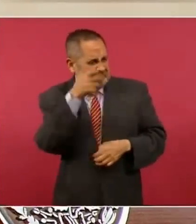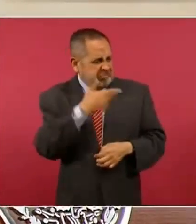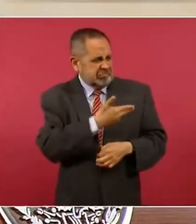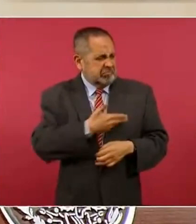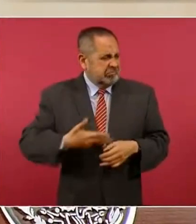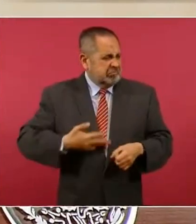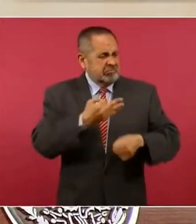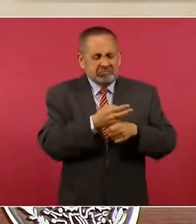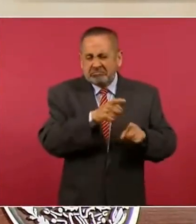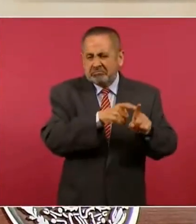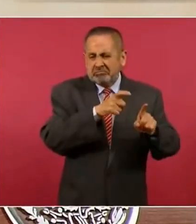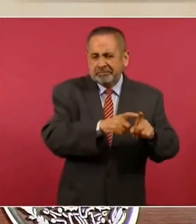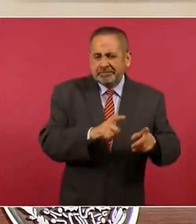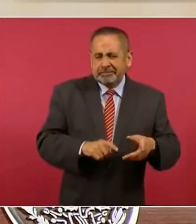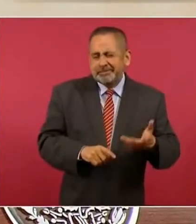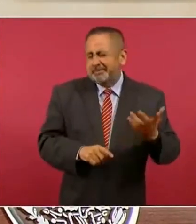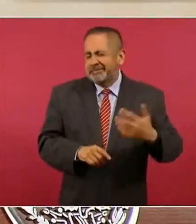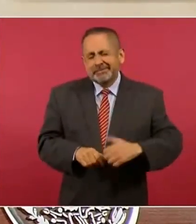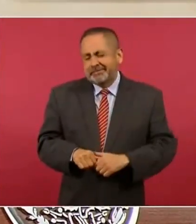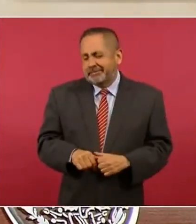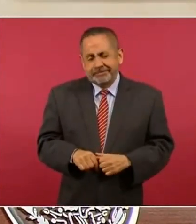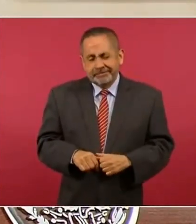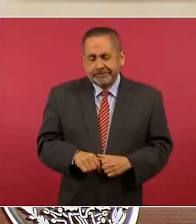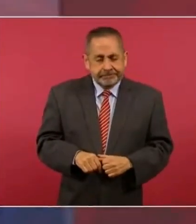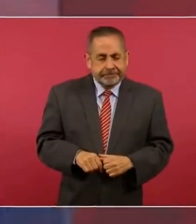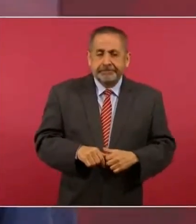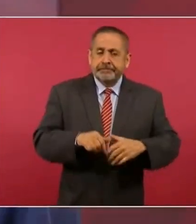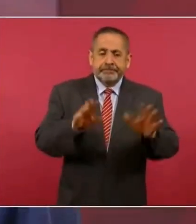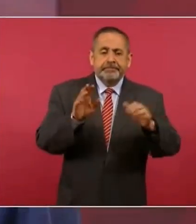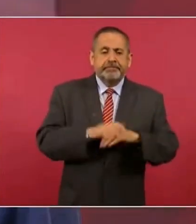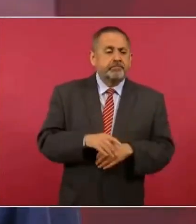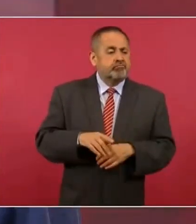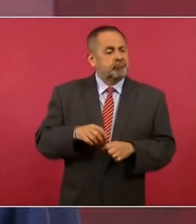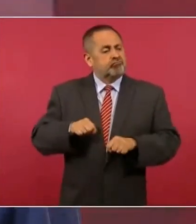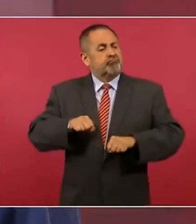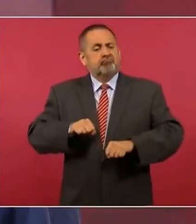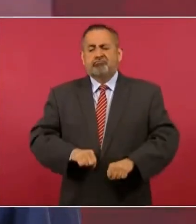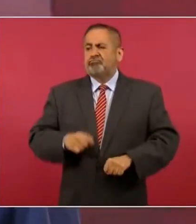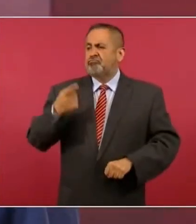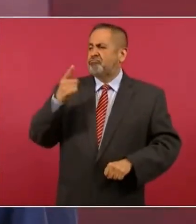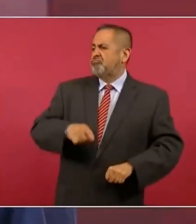era un afán que prevalecía de autoritarismo,